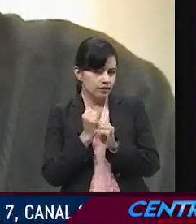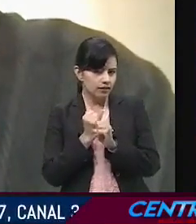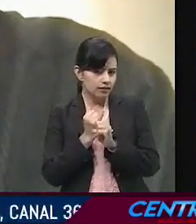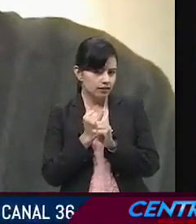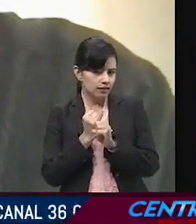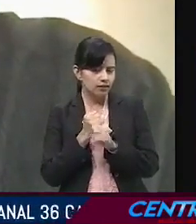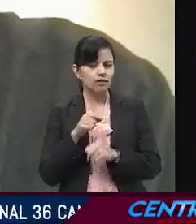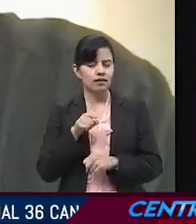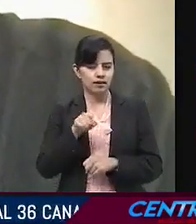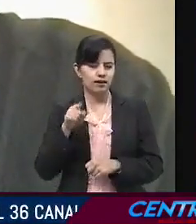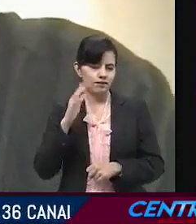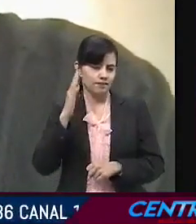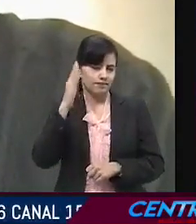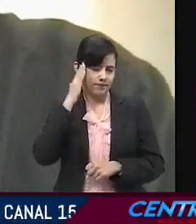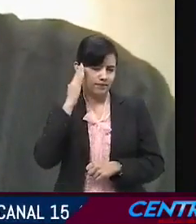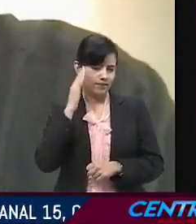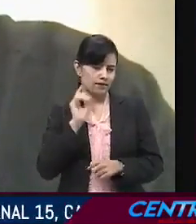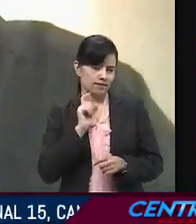dirigentes políticos